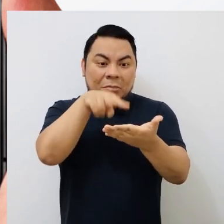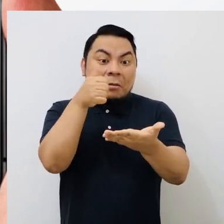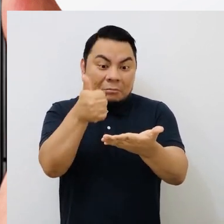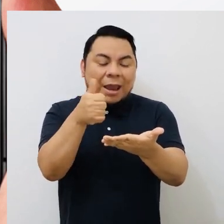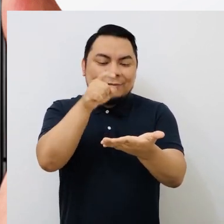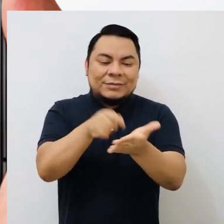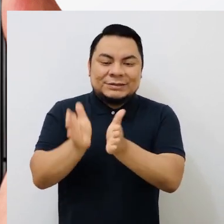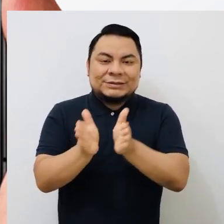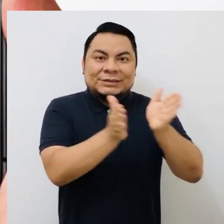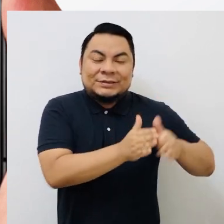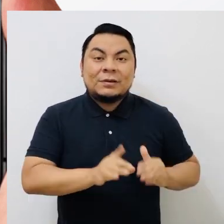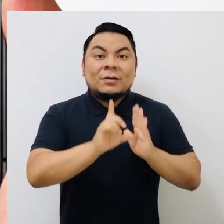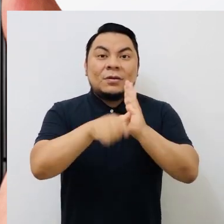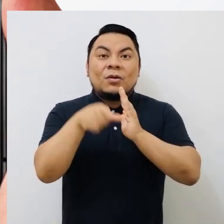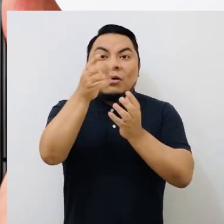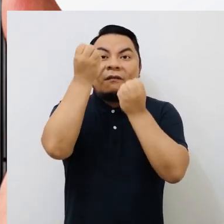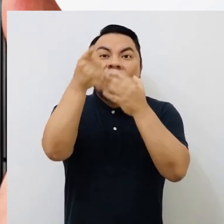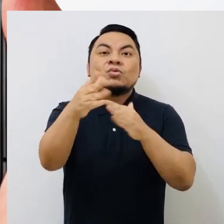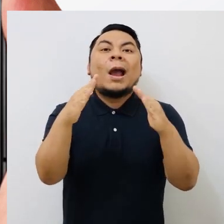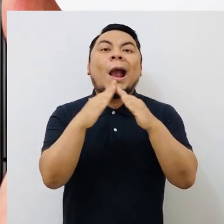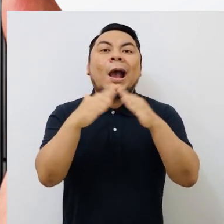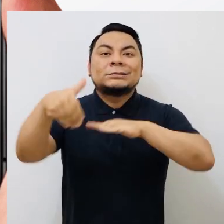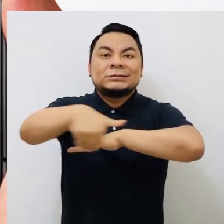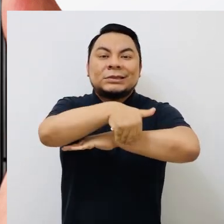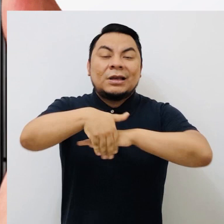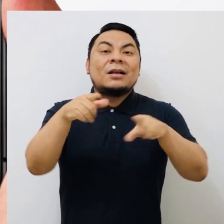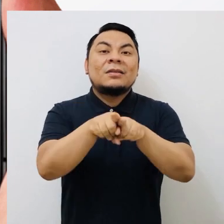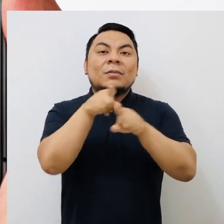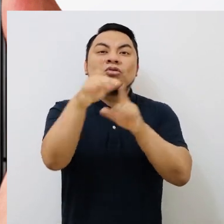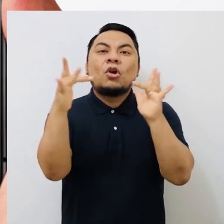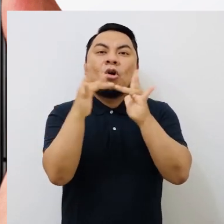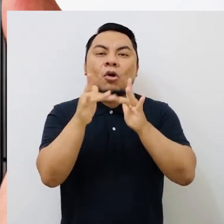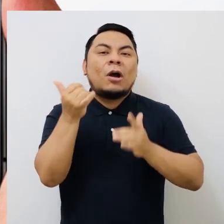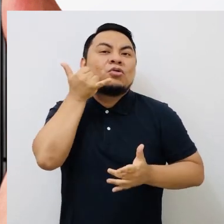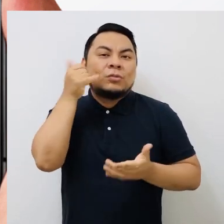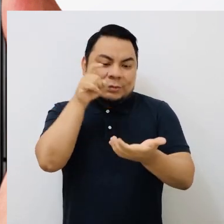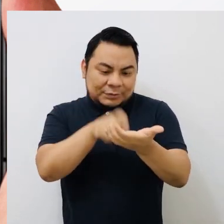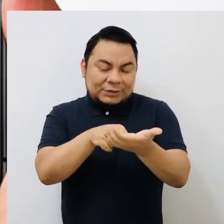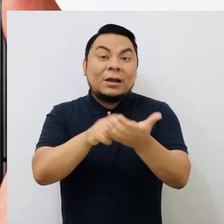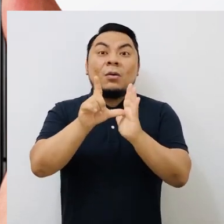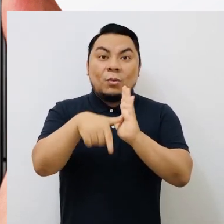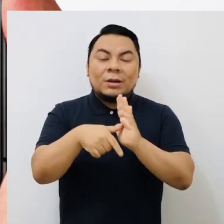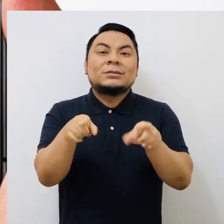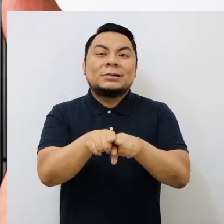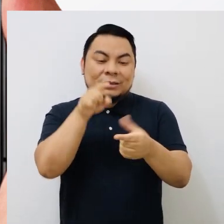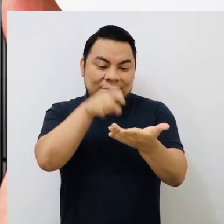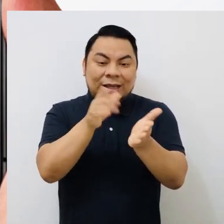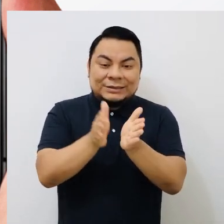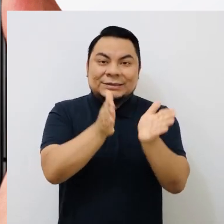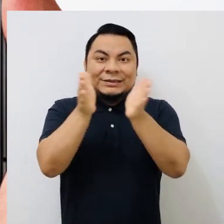los datos de tu domicilio, así como datos de contacto, y de la misma manera, selecciona Siguiente. Elige un tema